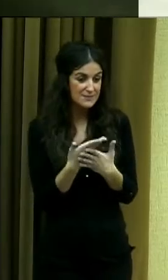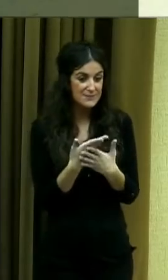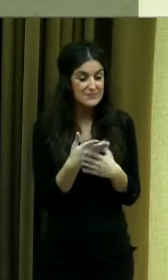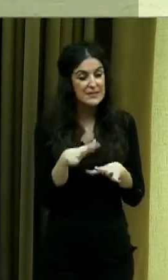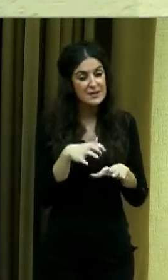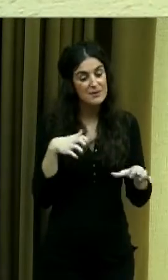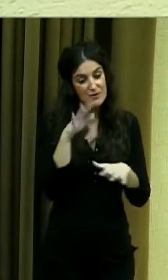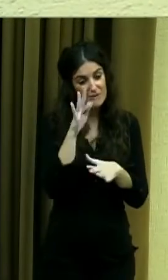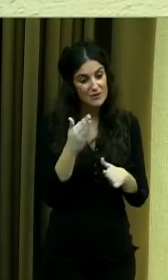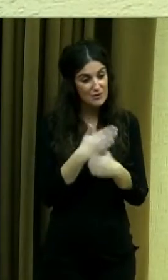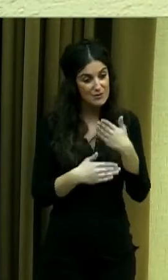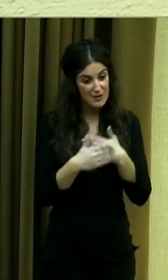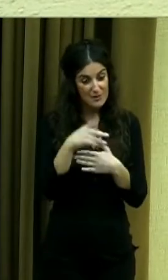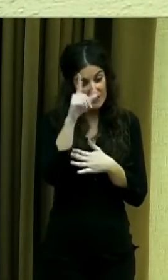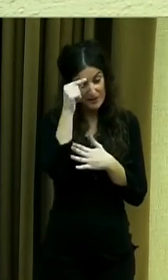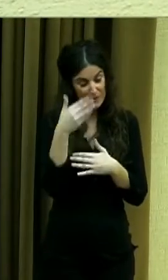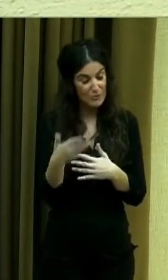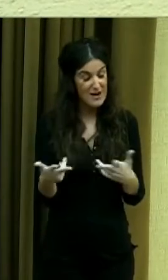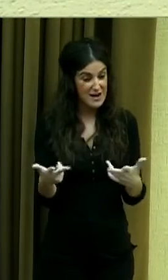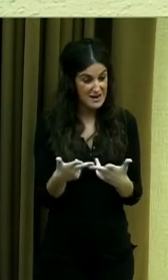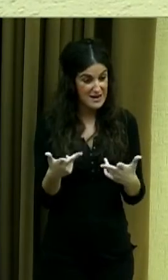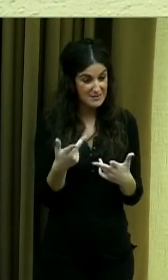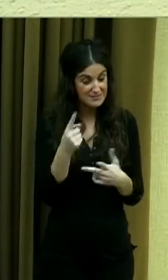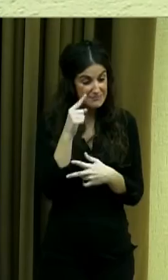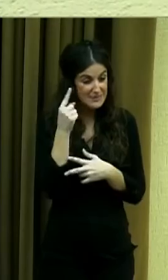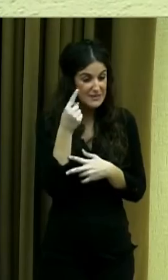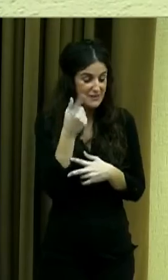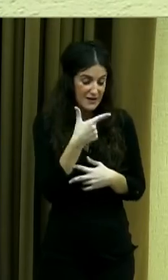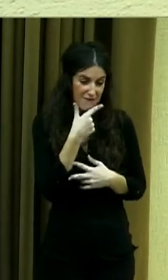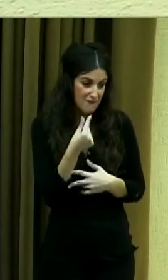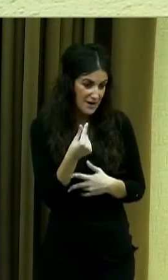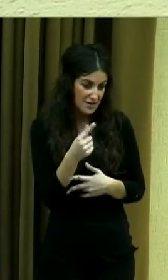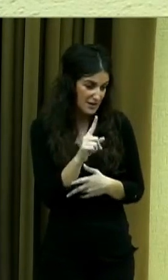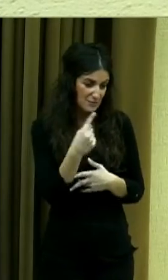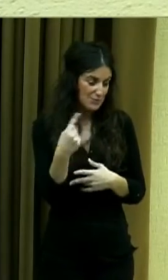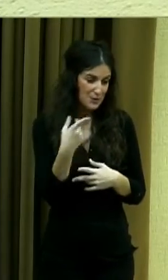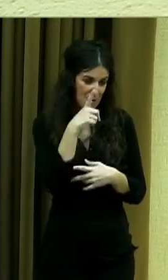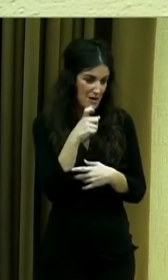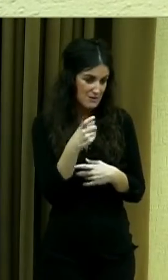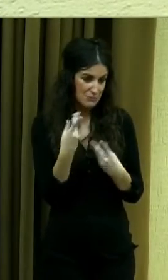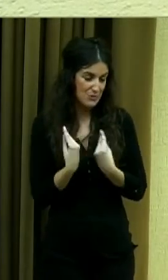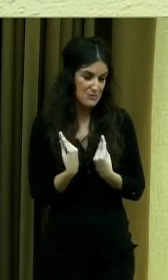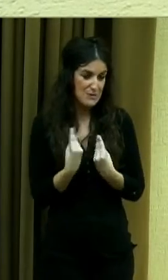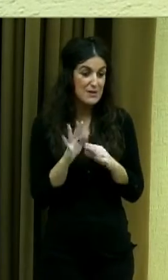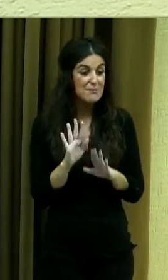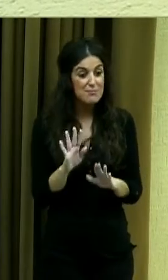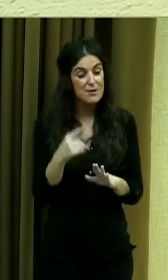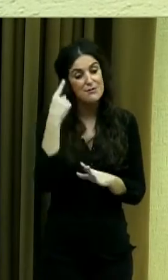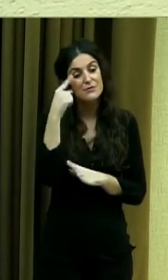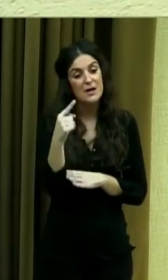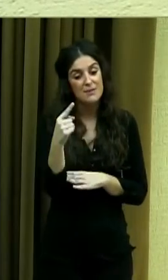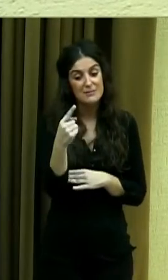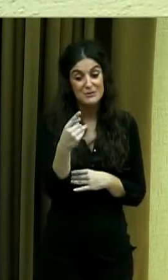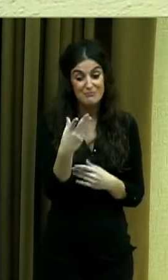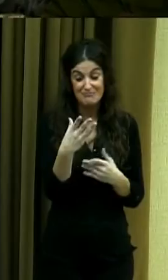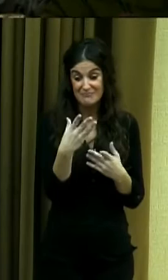mayoría de los niños con discapacidad intelectual grave se van a identificar de forma fácil en los primeros años de vida. Pero sabemos que muchos niños